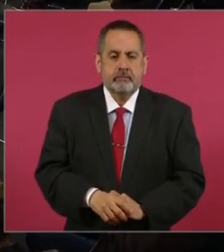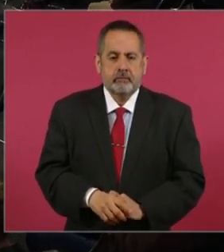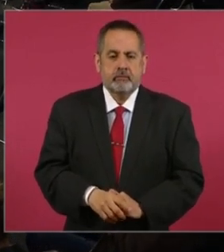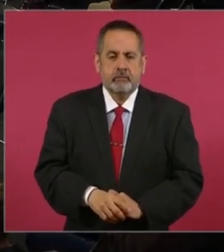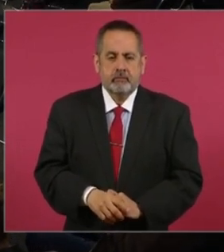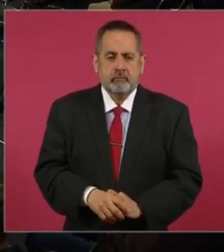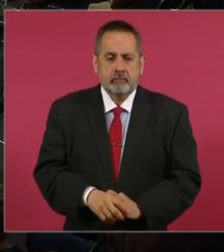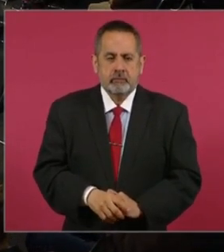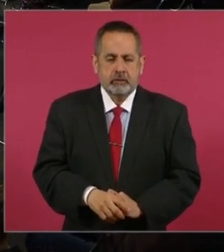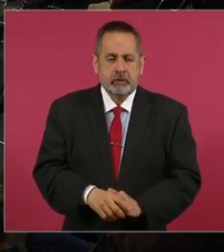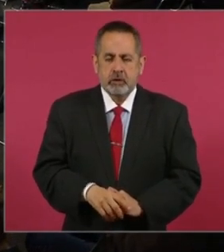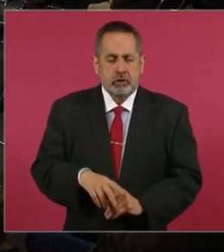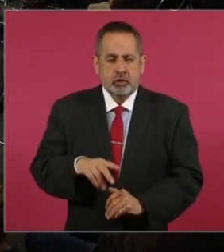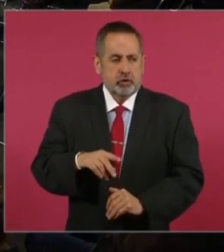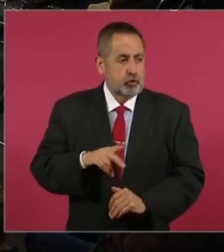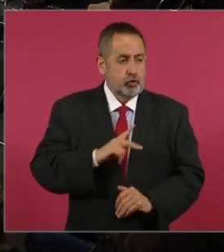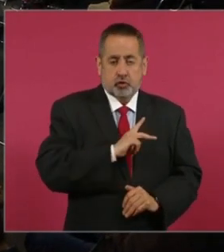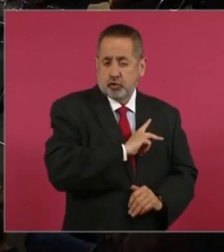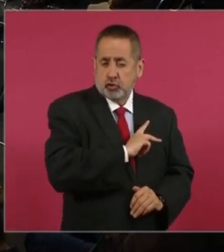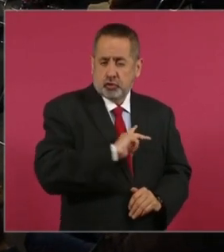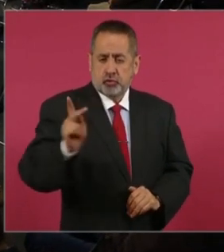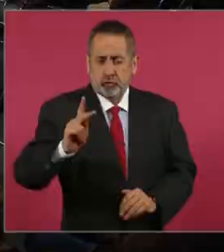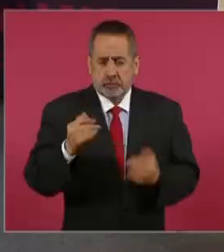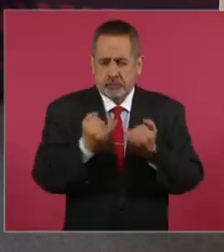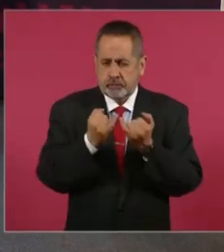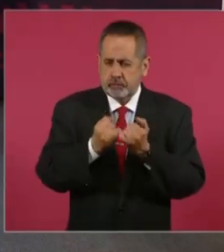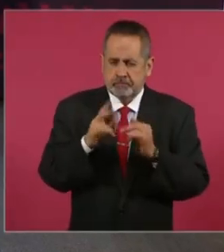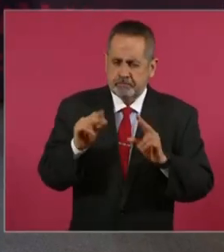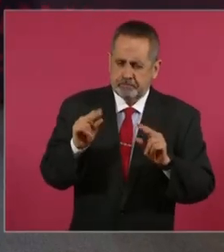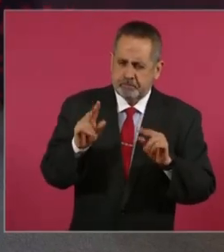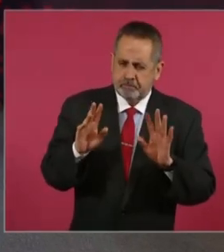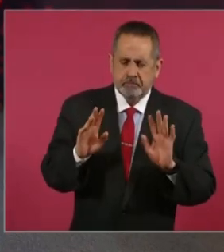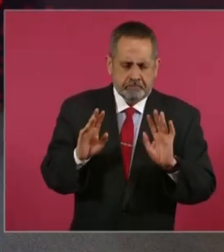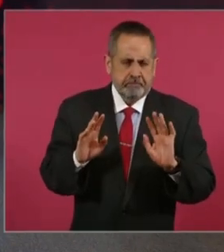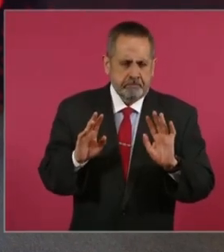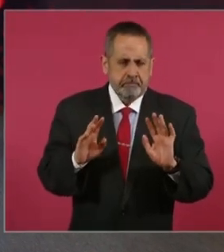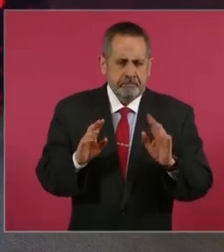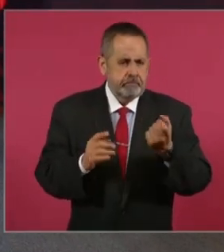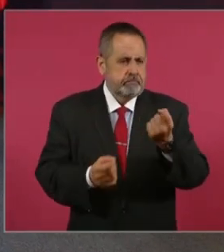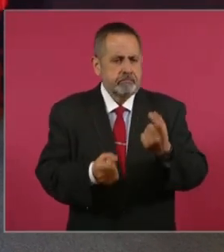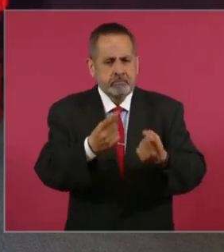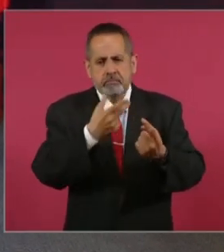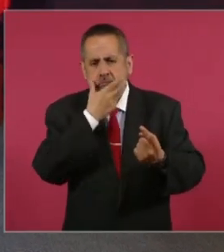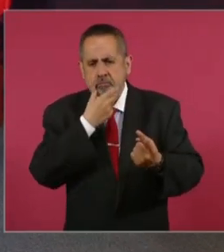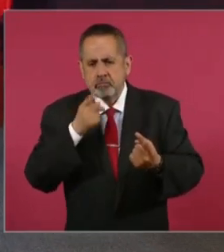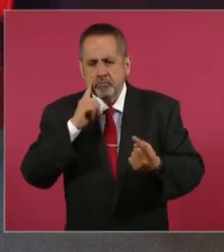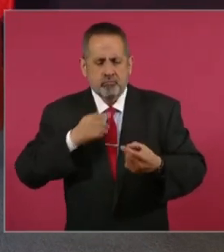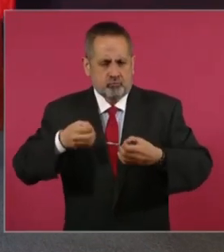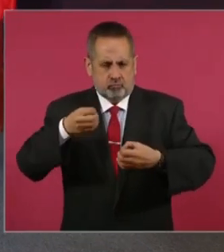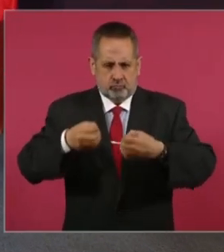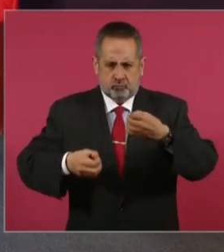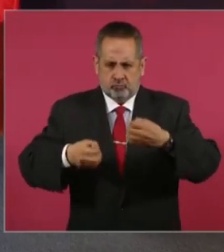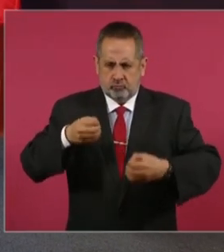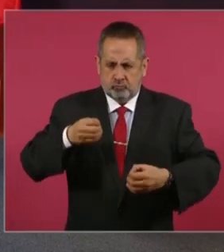no quiero así generalizar, deben de haber jueces, mujeres y hombres